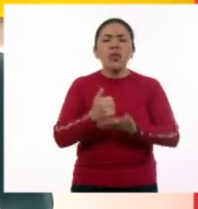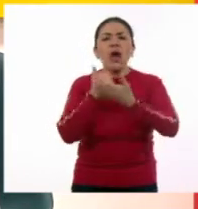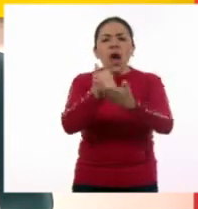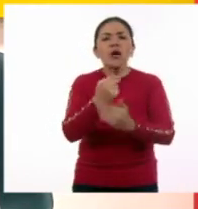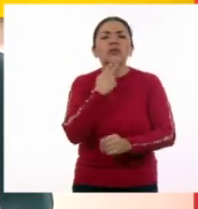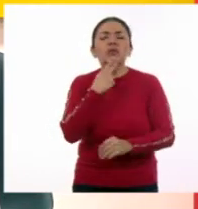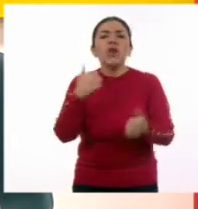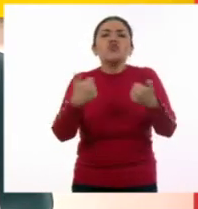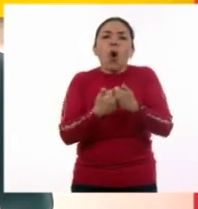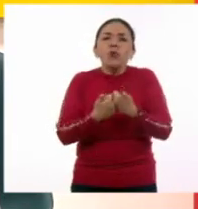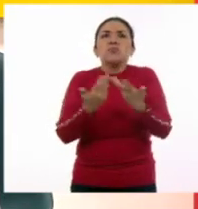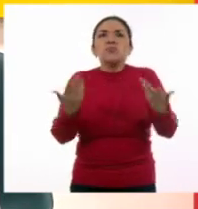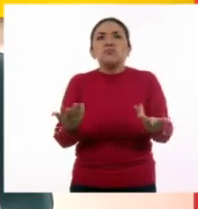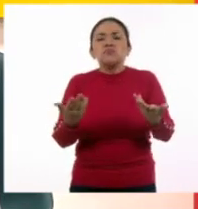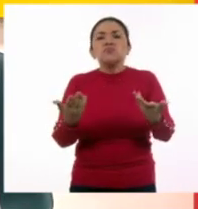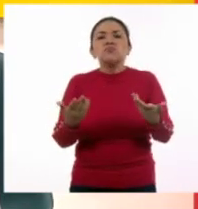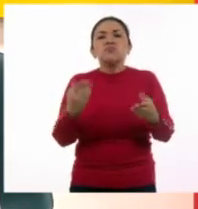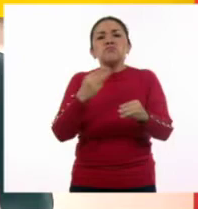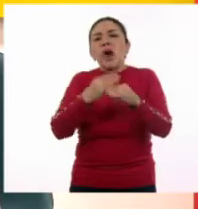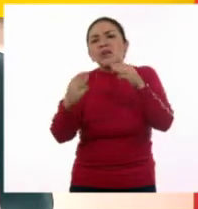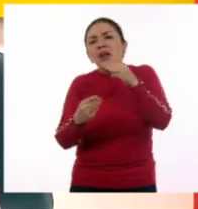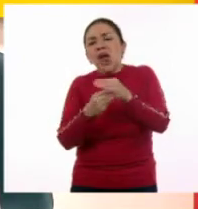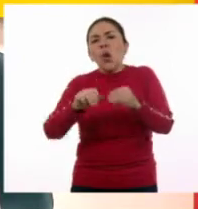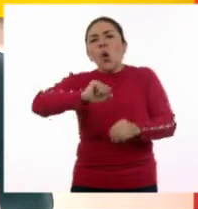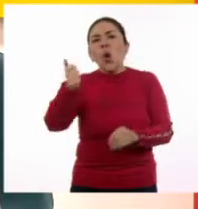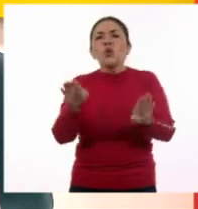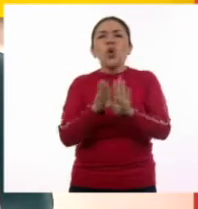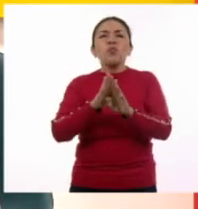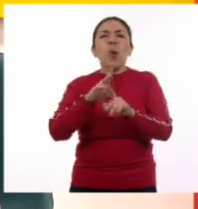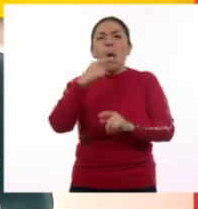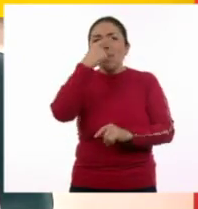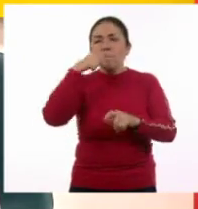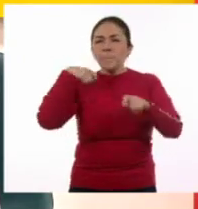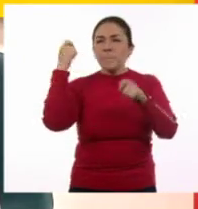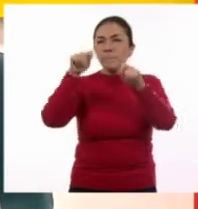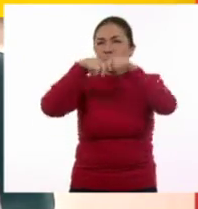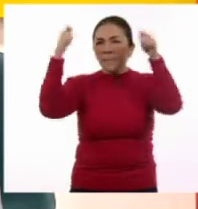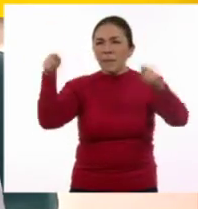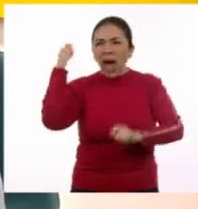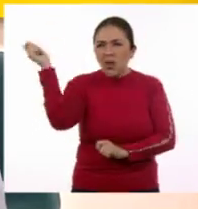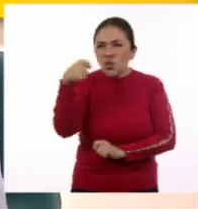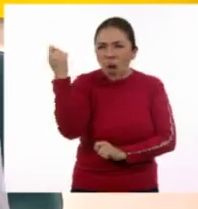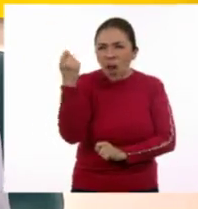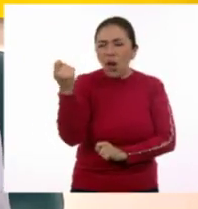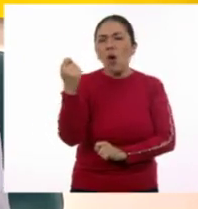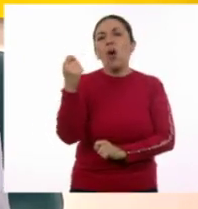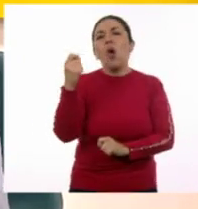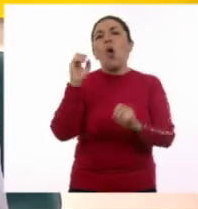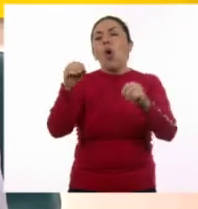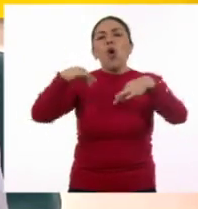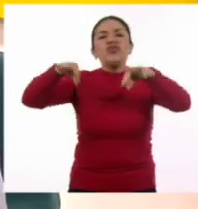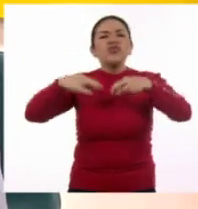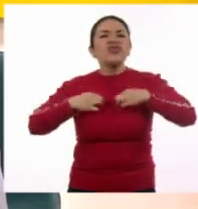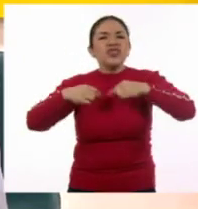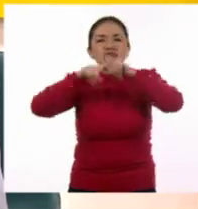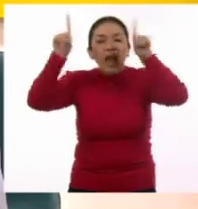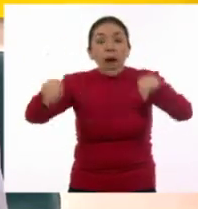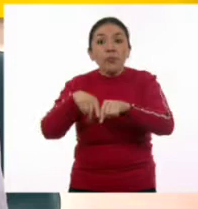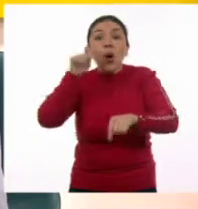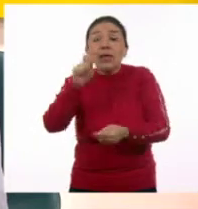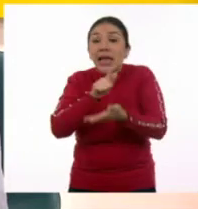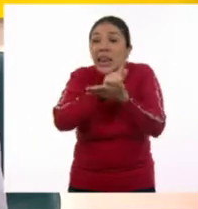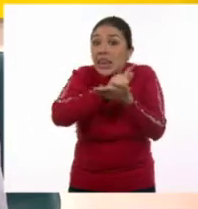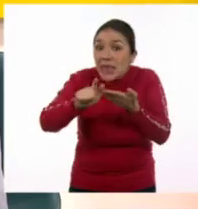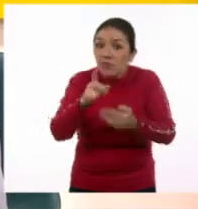de algunos estoy aditamentos como algún paliacate algún desde ahora pues te traigo limpio